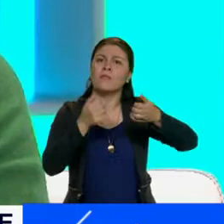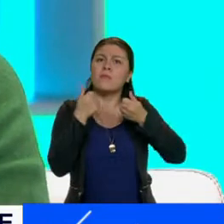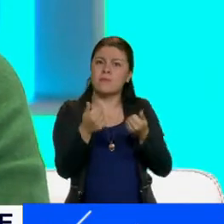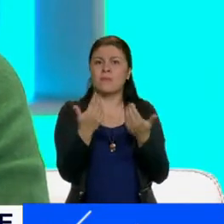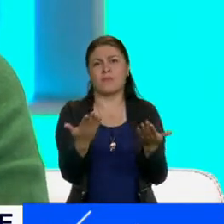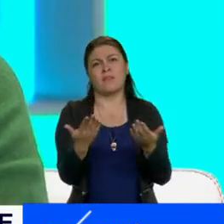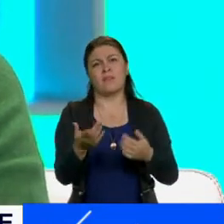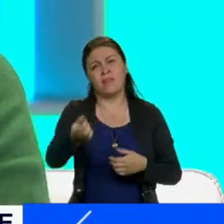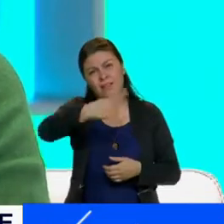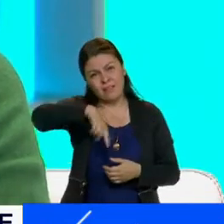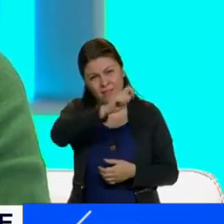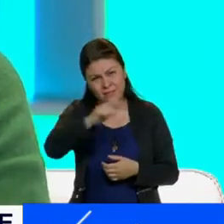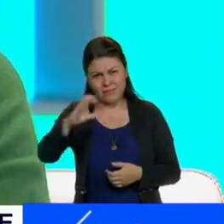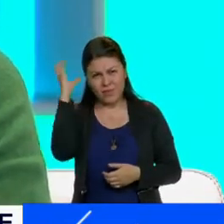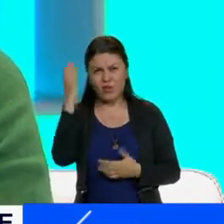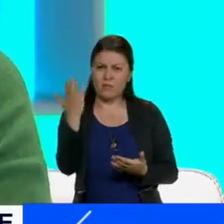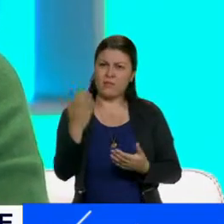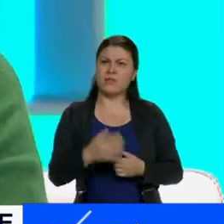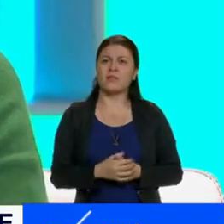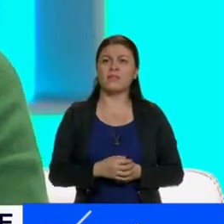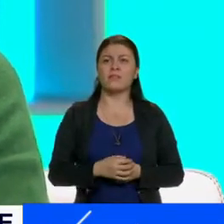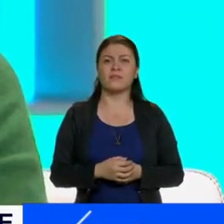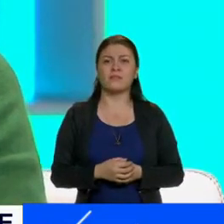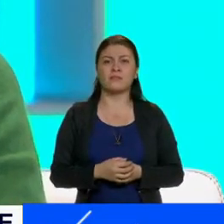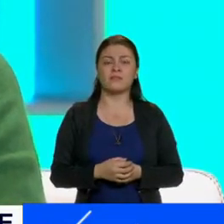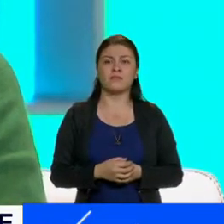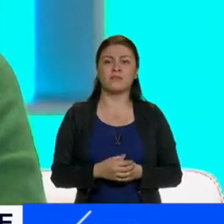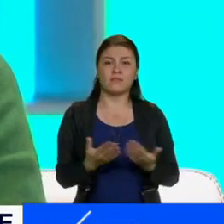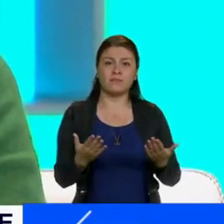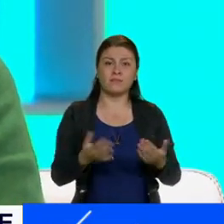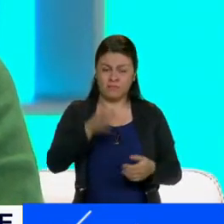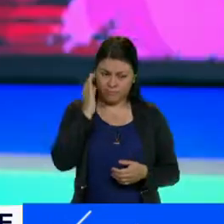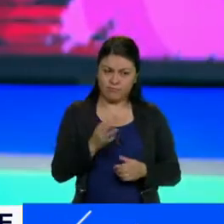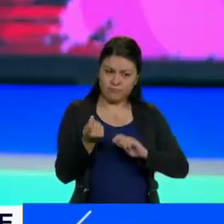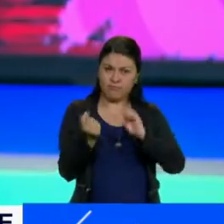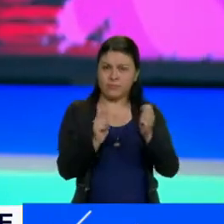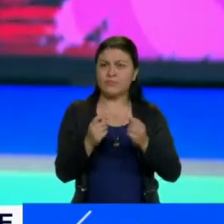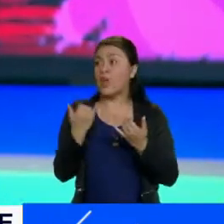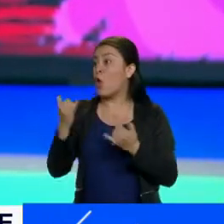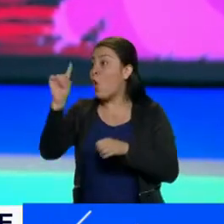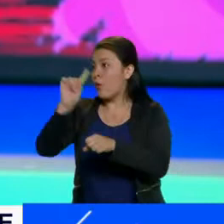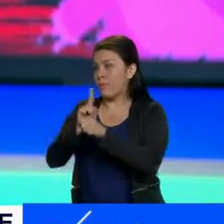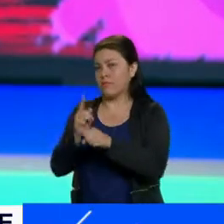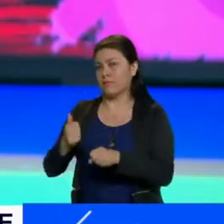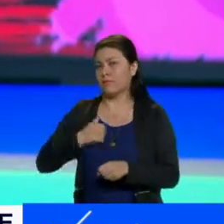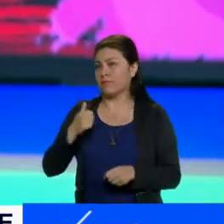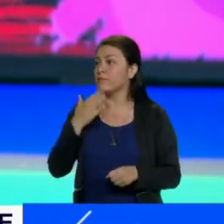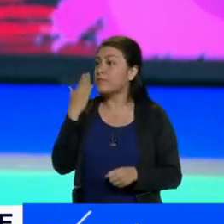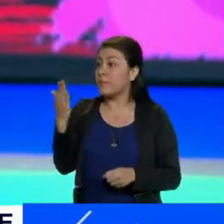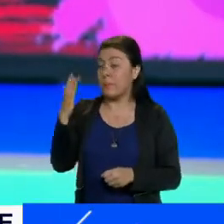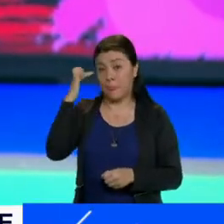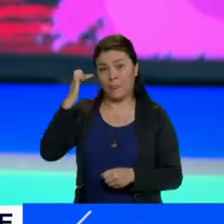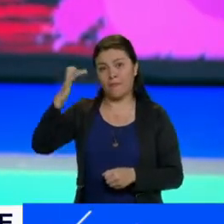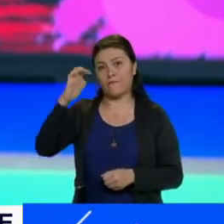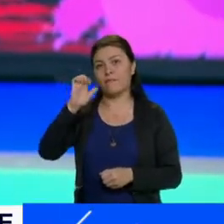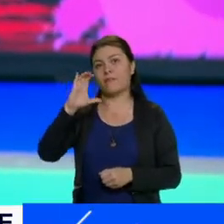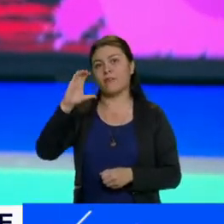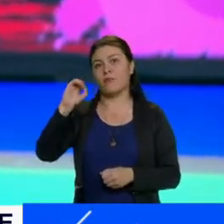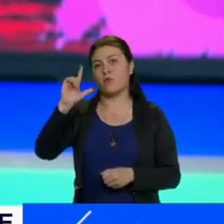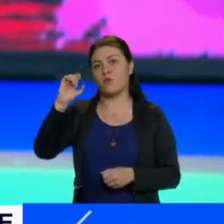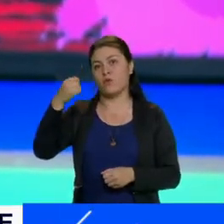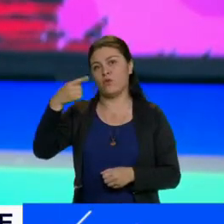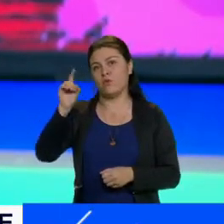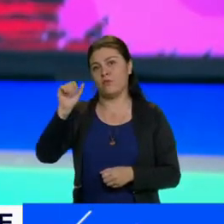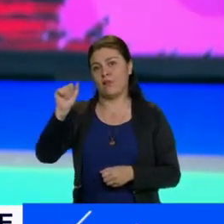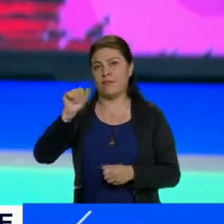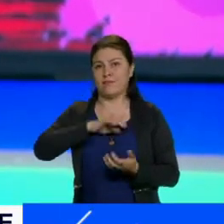de colombianos, 48 millones de colombianos podrían hacer una diferencia. Pero me queda un minuto, usted que es ecóloga, ¿qué hace o qué dejó de